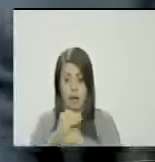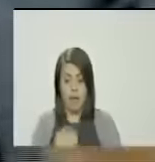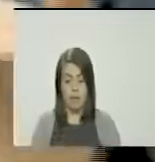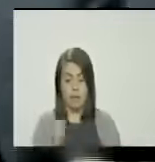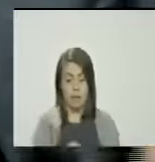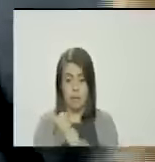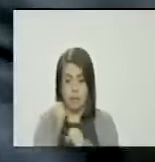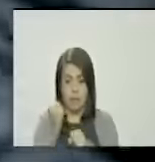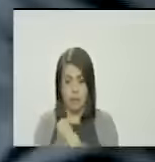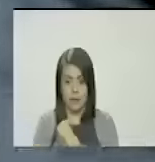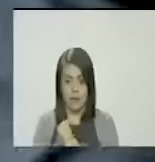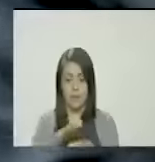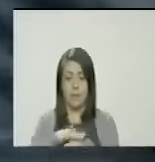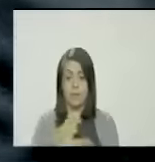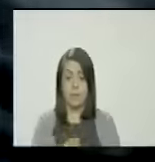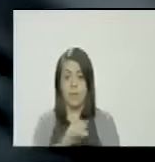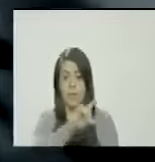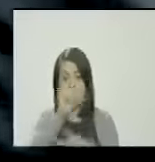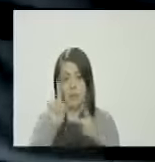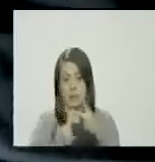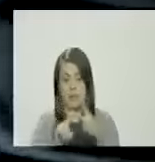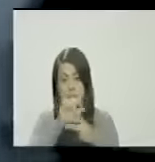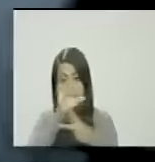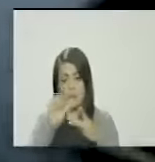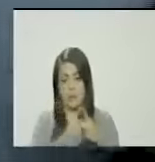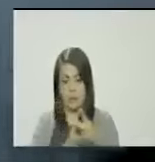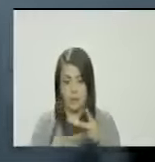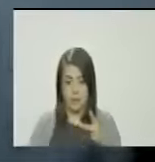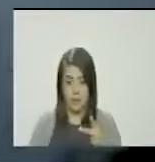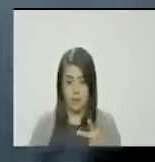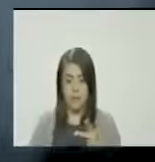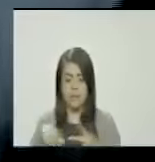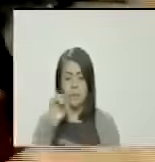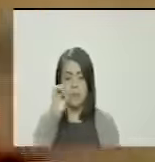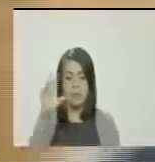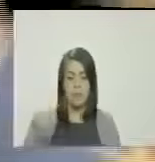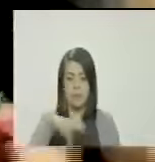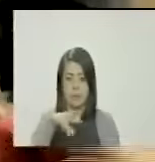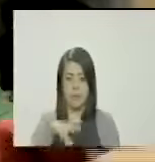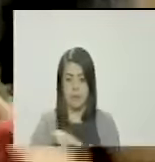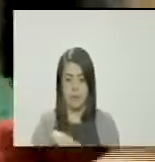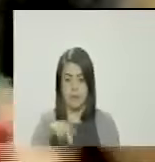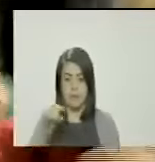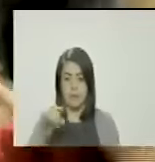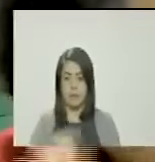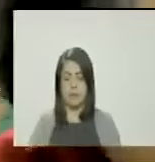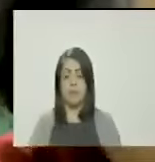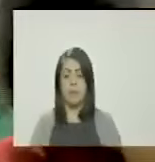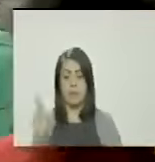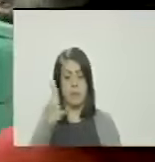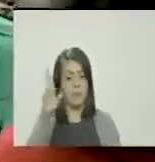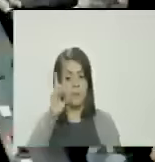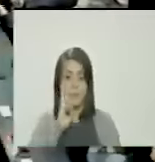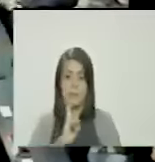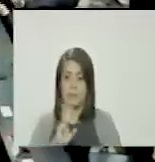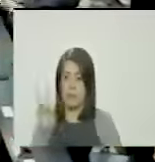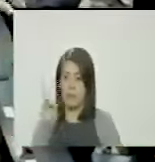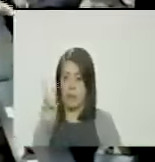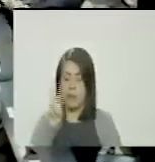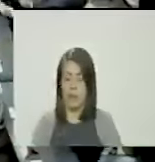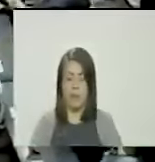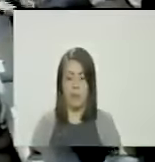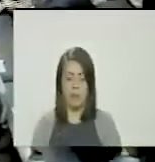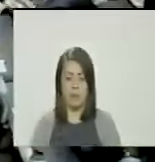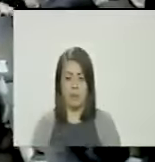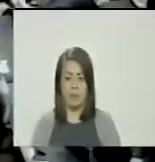la función como segunda vicepresidenta de la Asamblea Nacional de la República